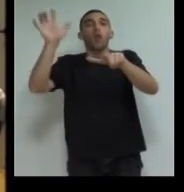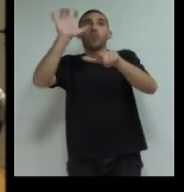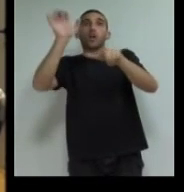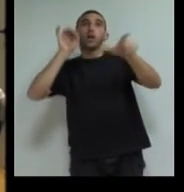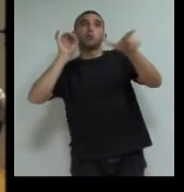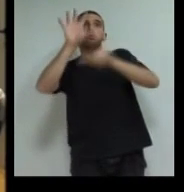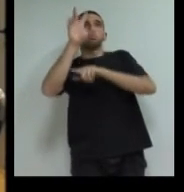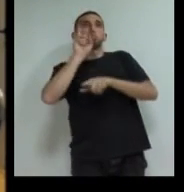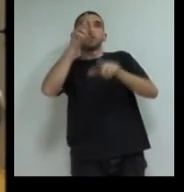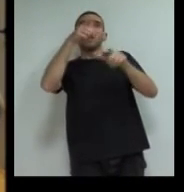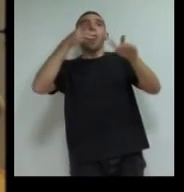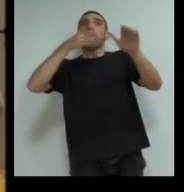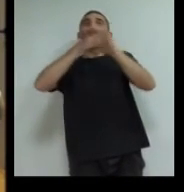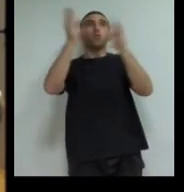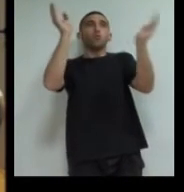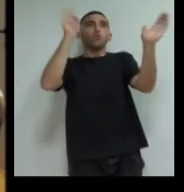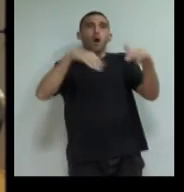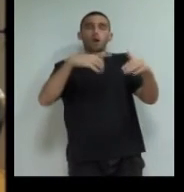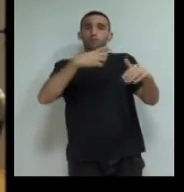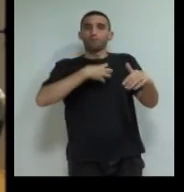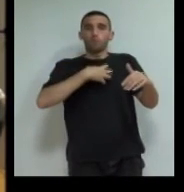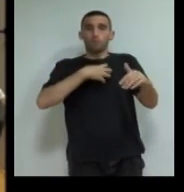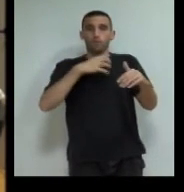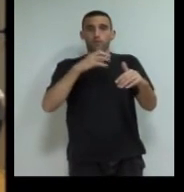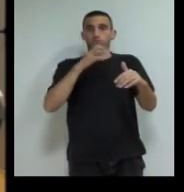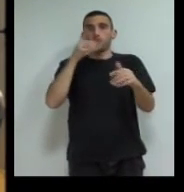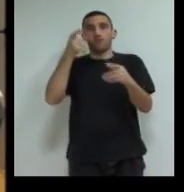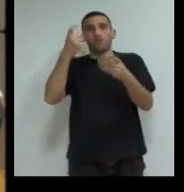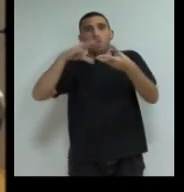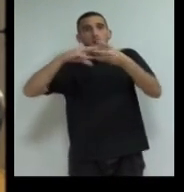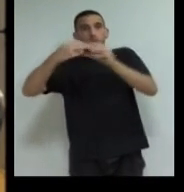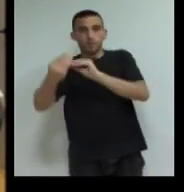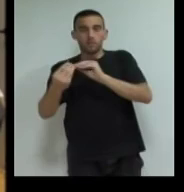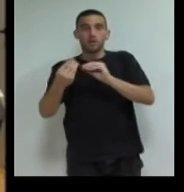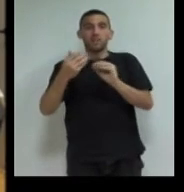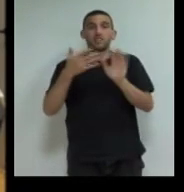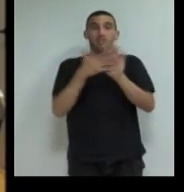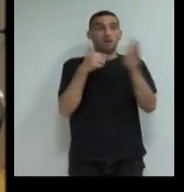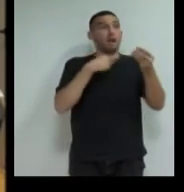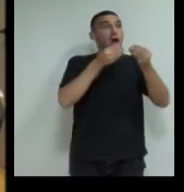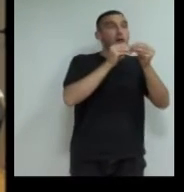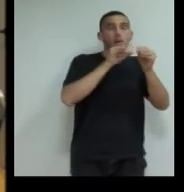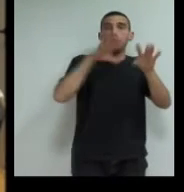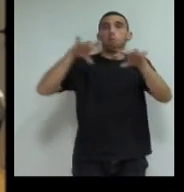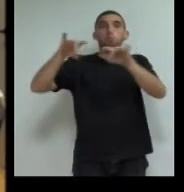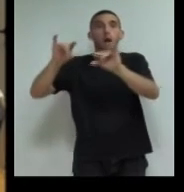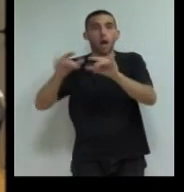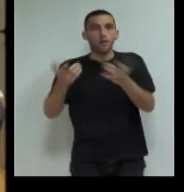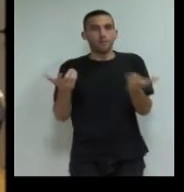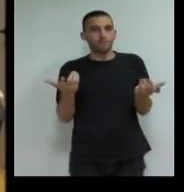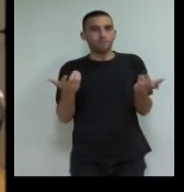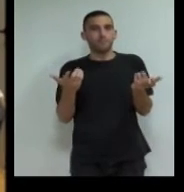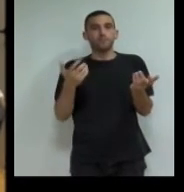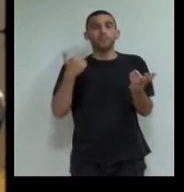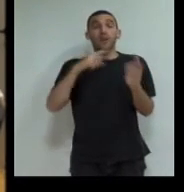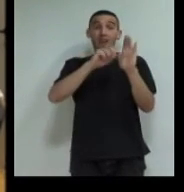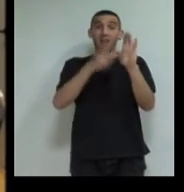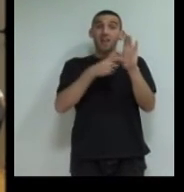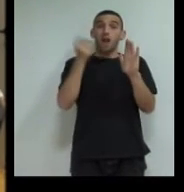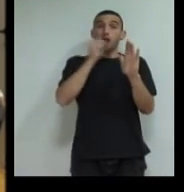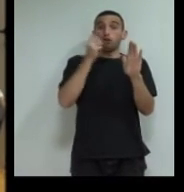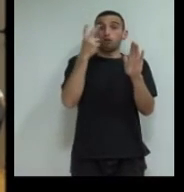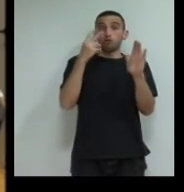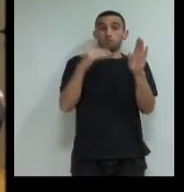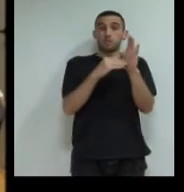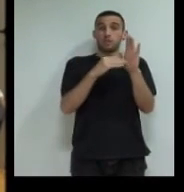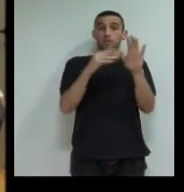películas accesibles. Nadie. Lleva desde el 2007 está la ley del cine aprobada, y ya en la ley del